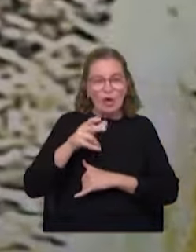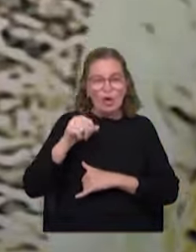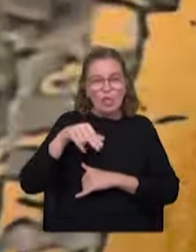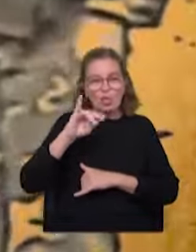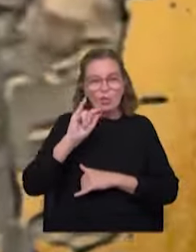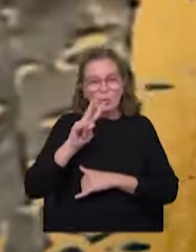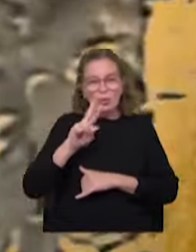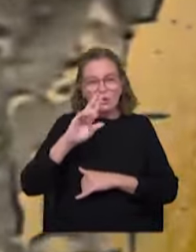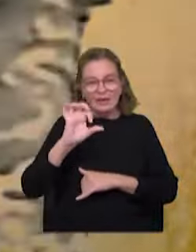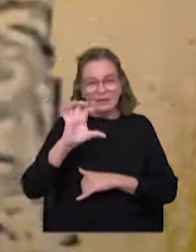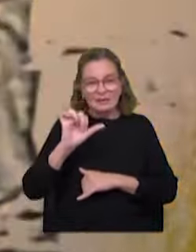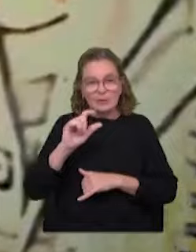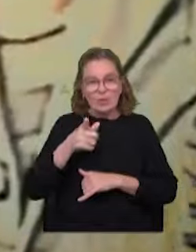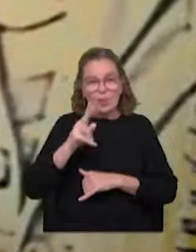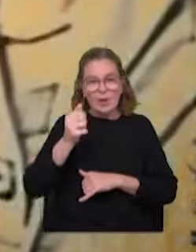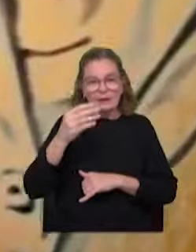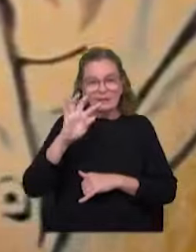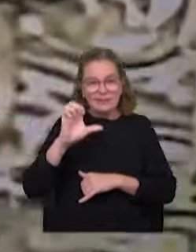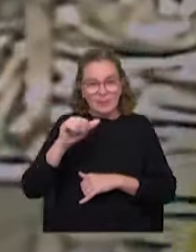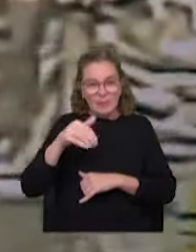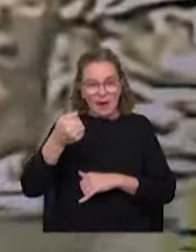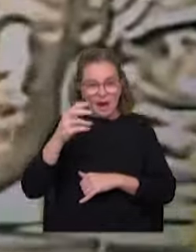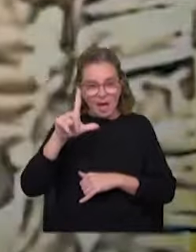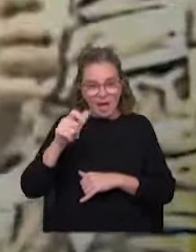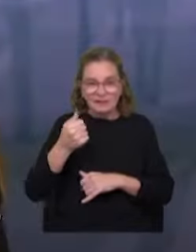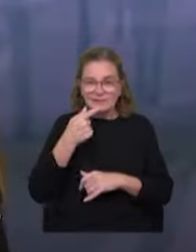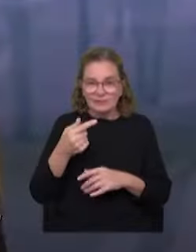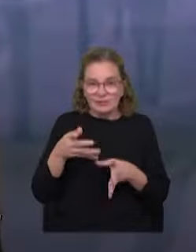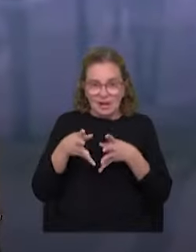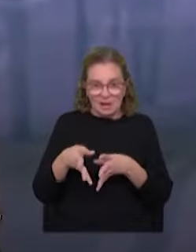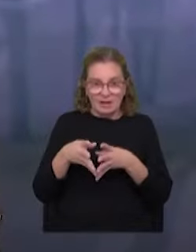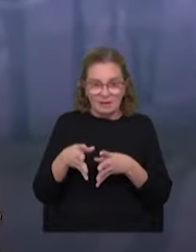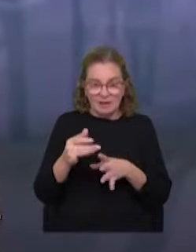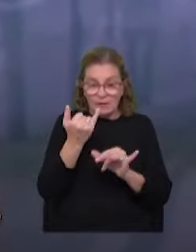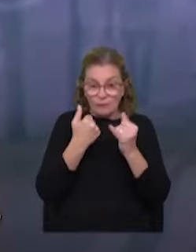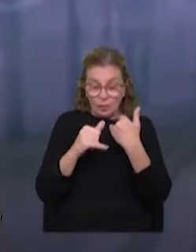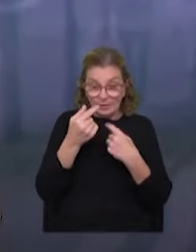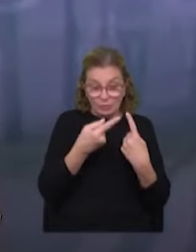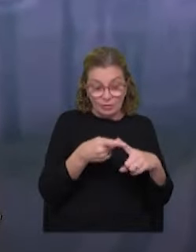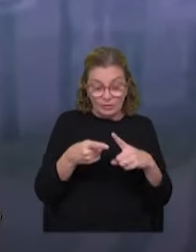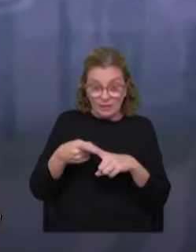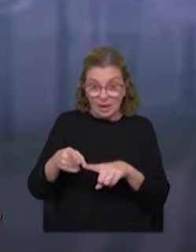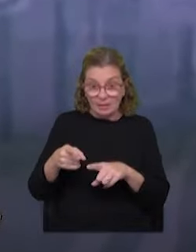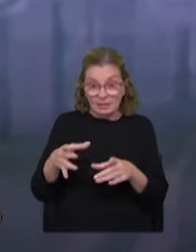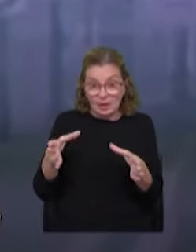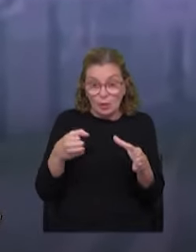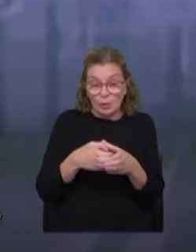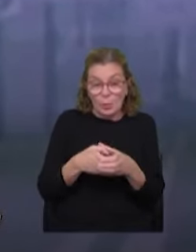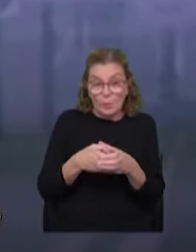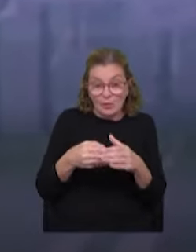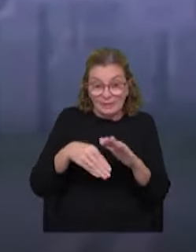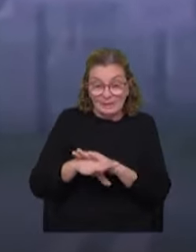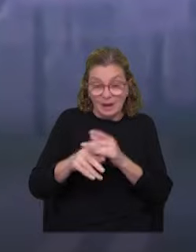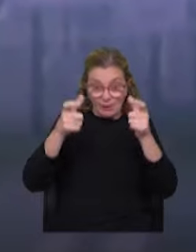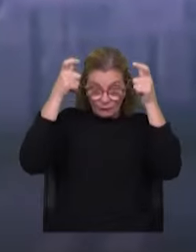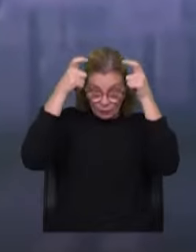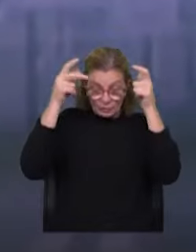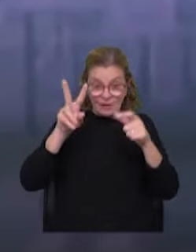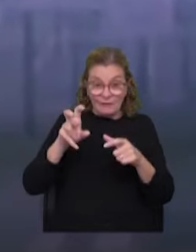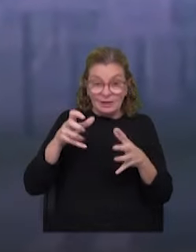también vivieron guerras civiles en los años 1980 de acuerdo con información de distintos medios regionales la incursión de los boinas verdes